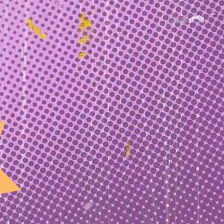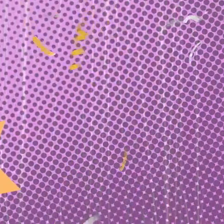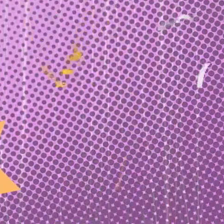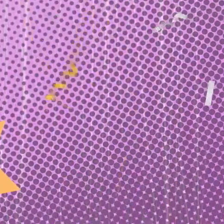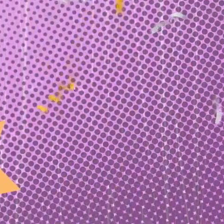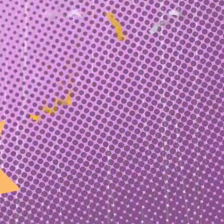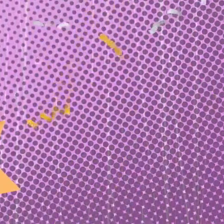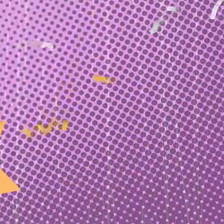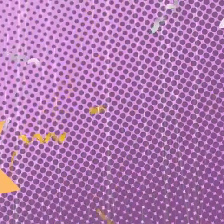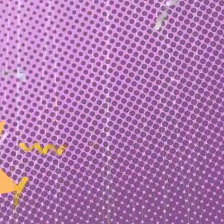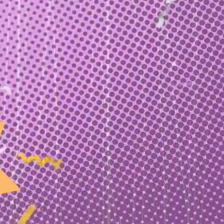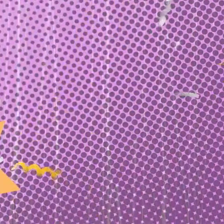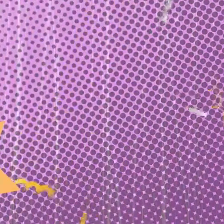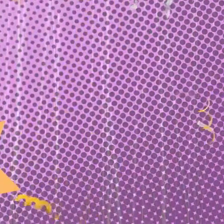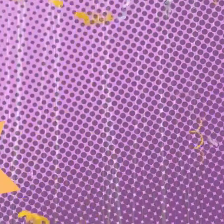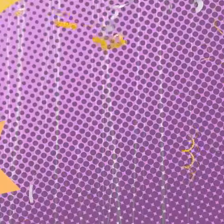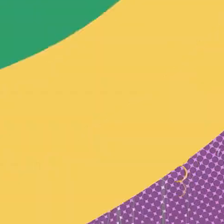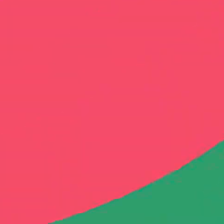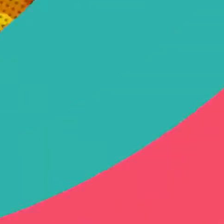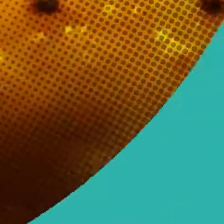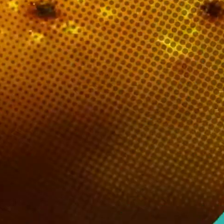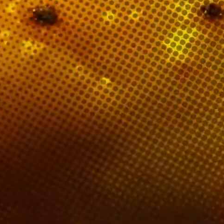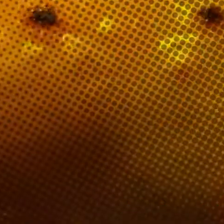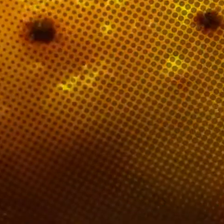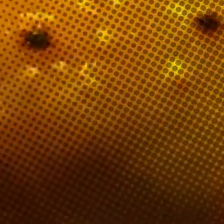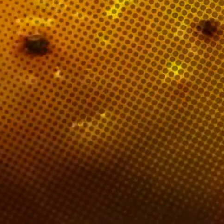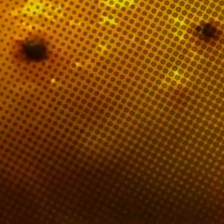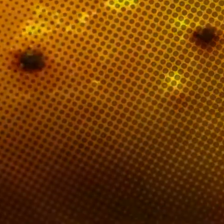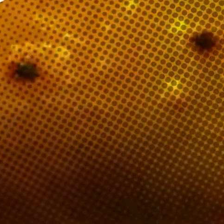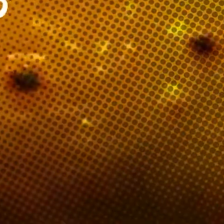par de lentes de sol en su cara, mientras cae serpentina a alrededor.